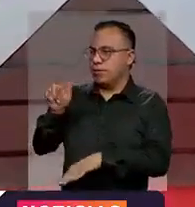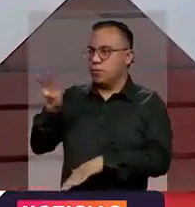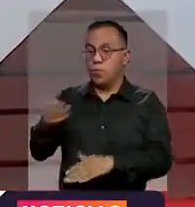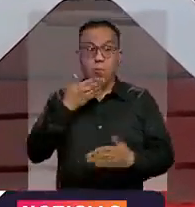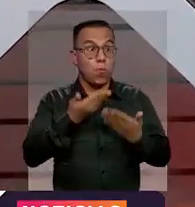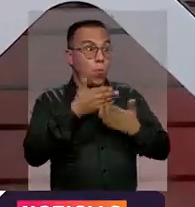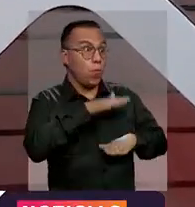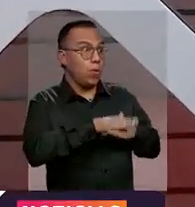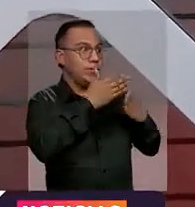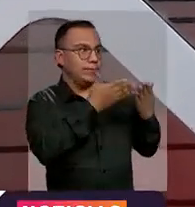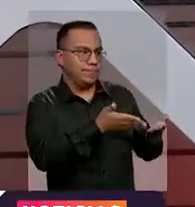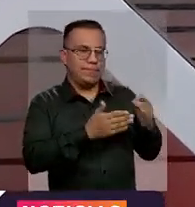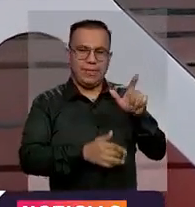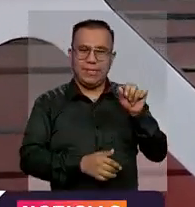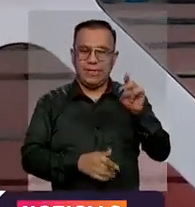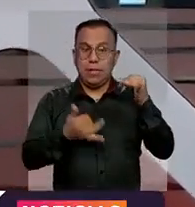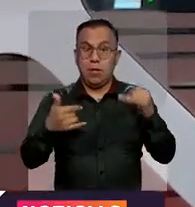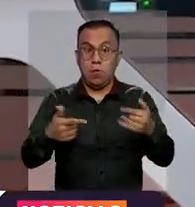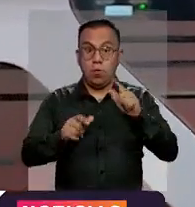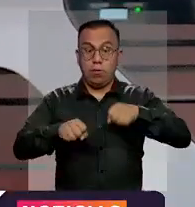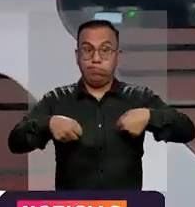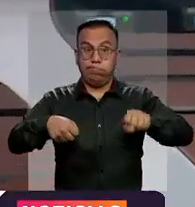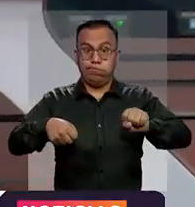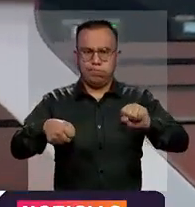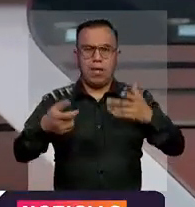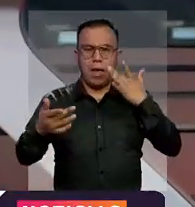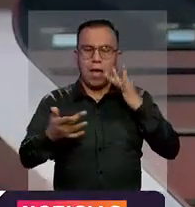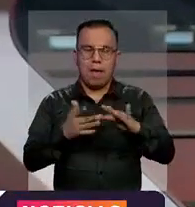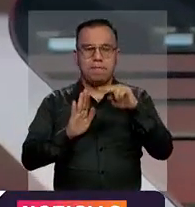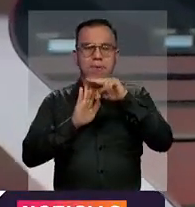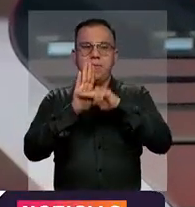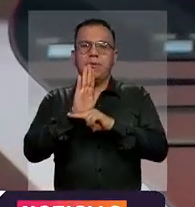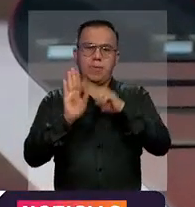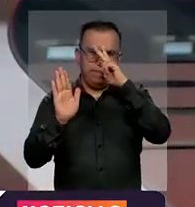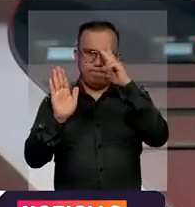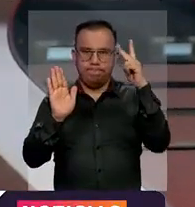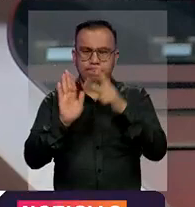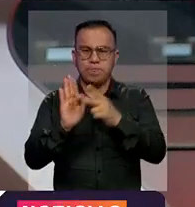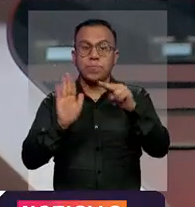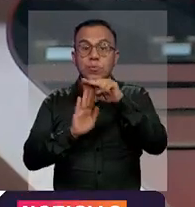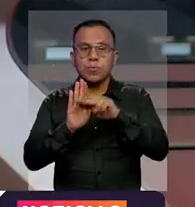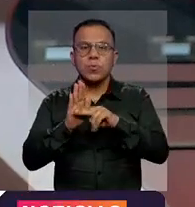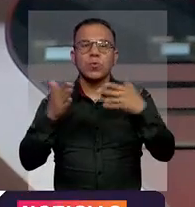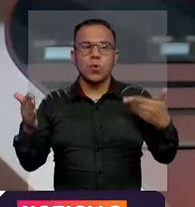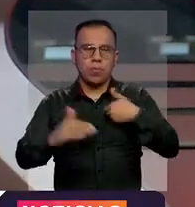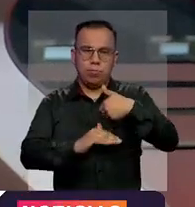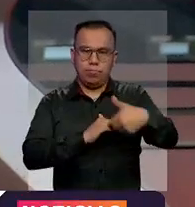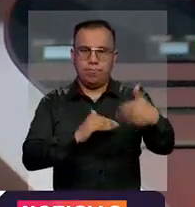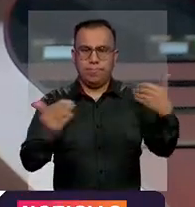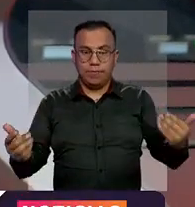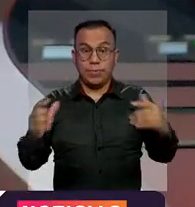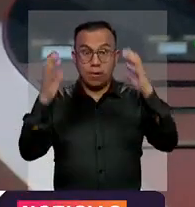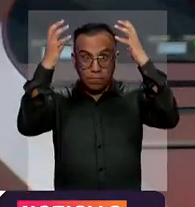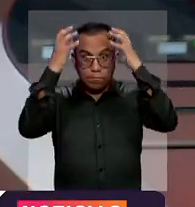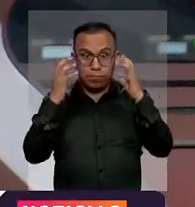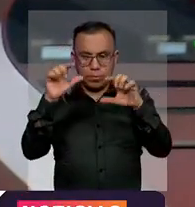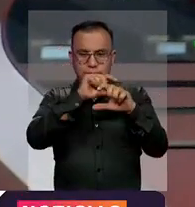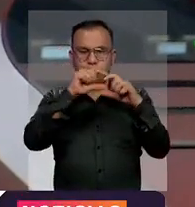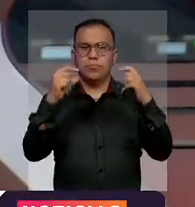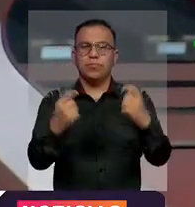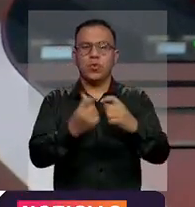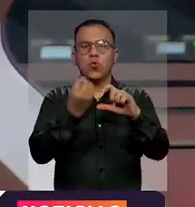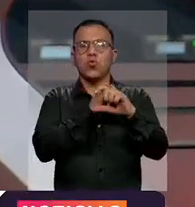Y desde hoy los motociclistas en Bogotá deberán cumplir con la implementación de la medida que ordena los lineamientos en el marcado del casco para facilitar